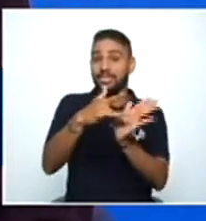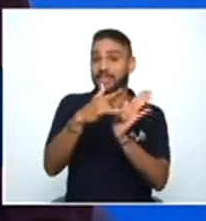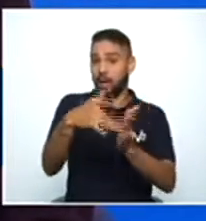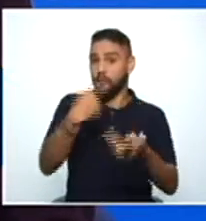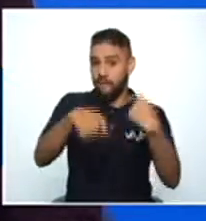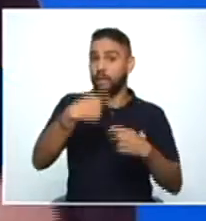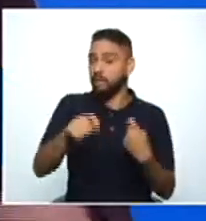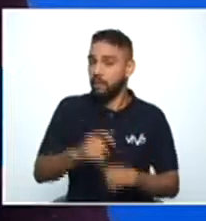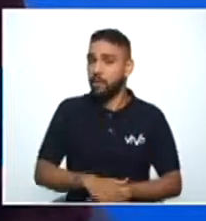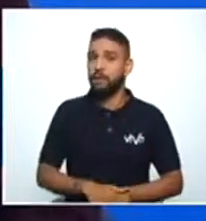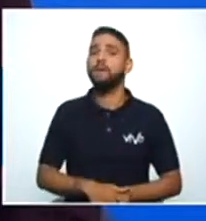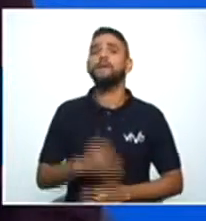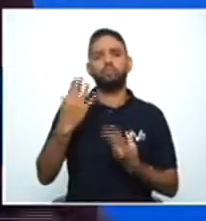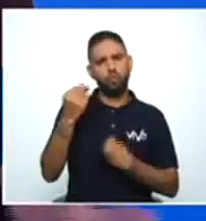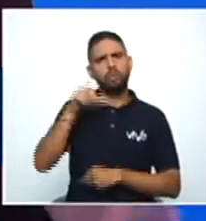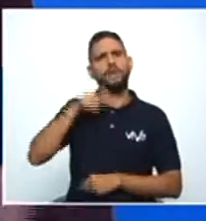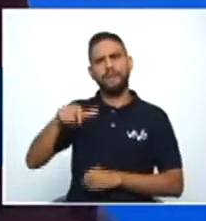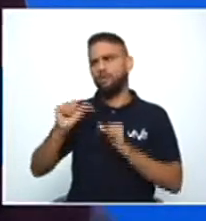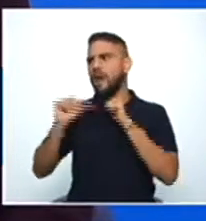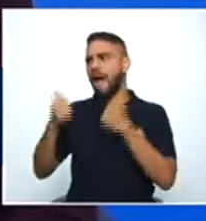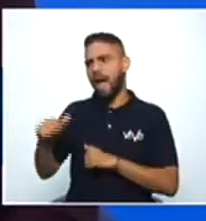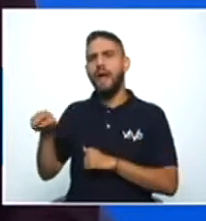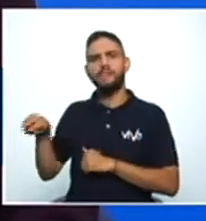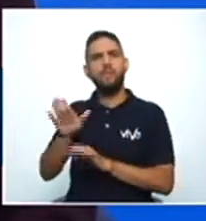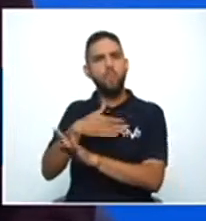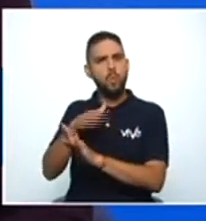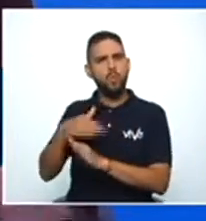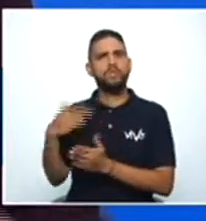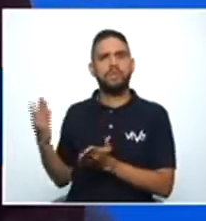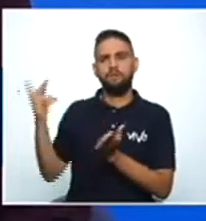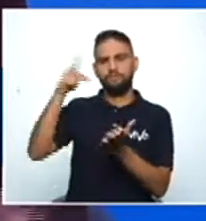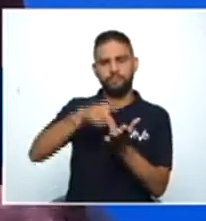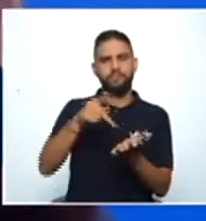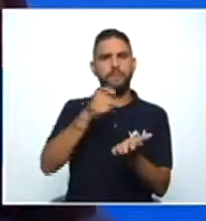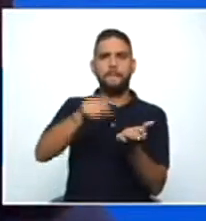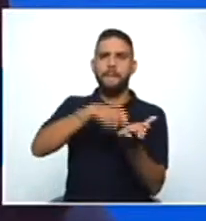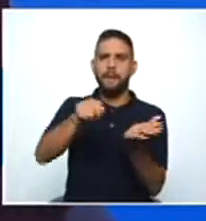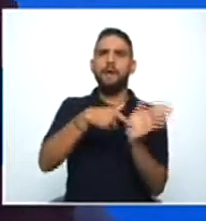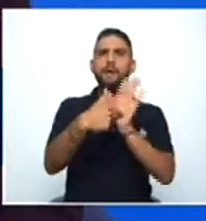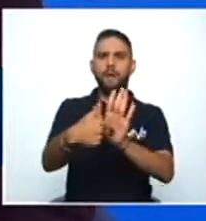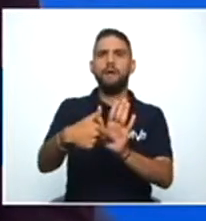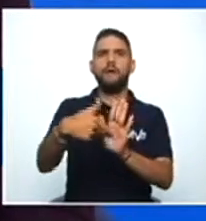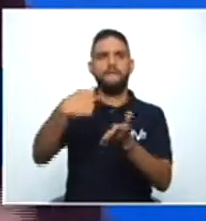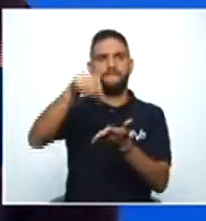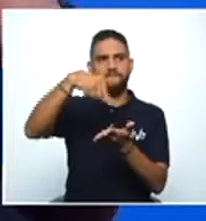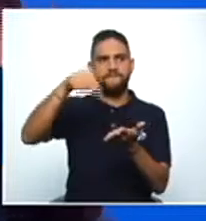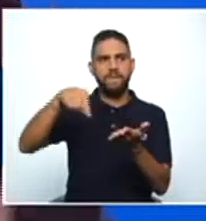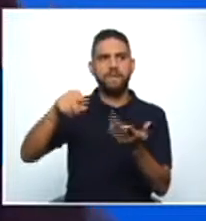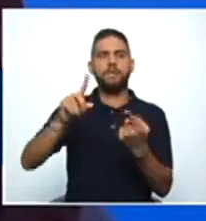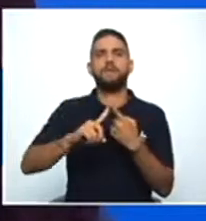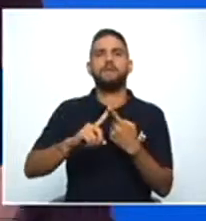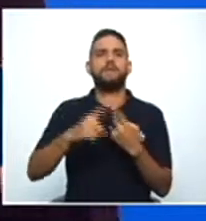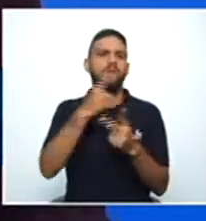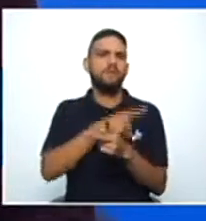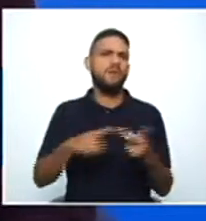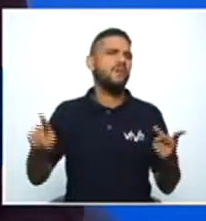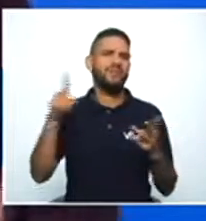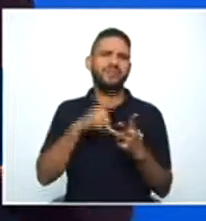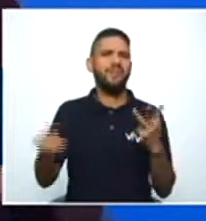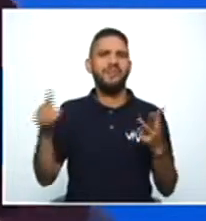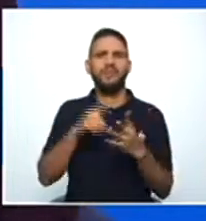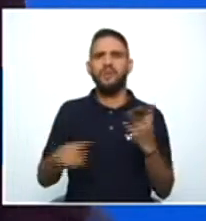del cnri que estuvieron presente en lo que fue la feria libro de caracas en el parque los caobos y estuvieron firmando autógrafos a artistas como colina daisy gutiérrez